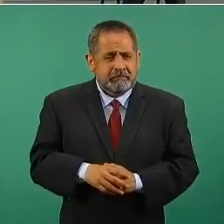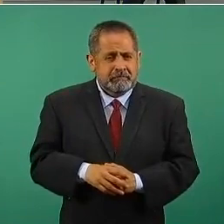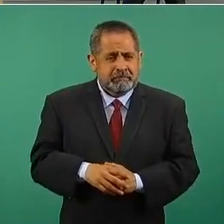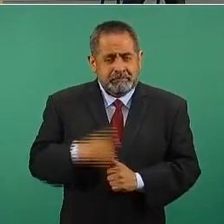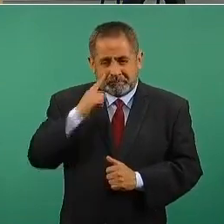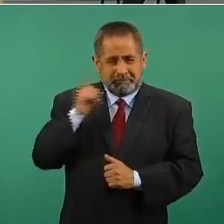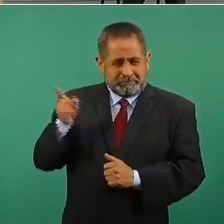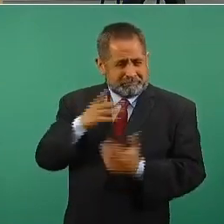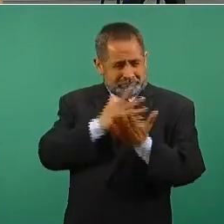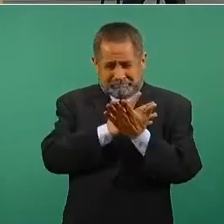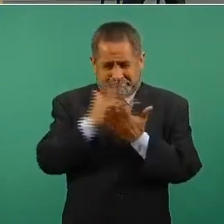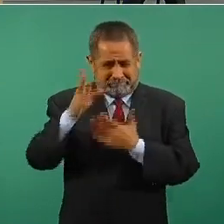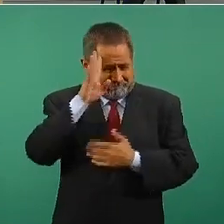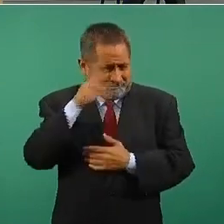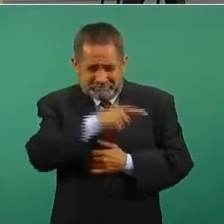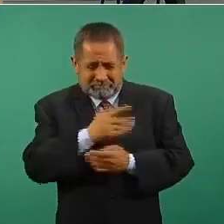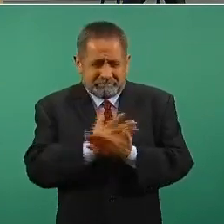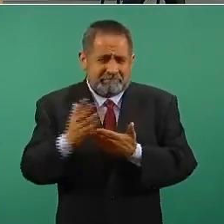estos excesos.